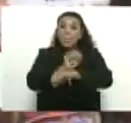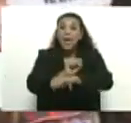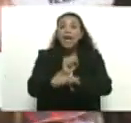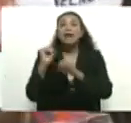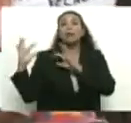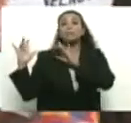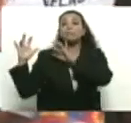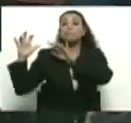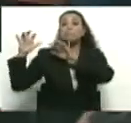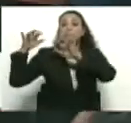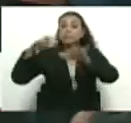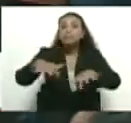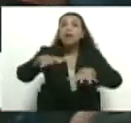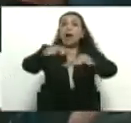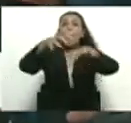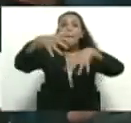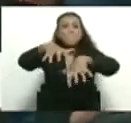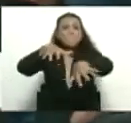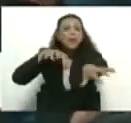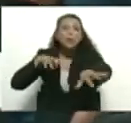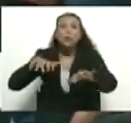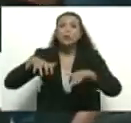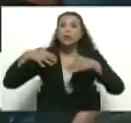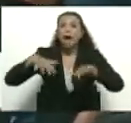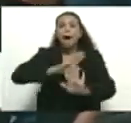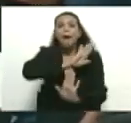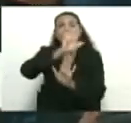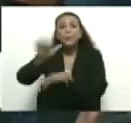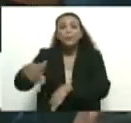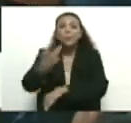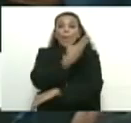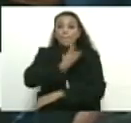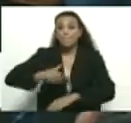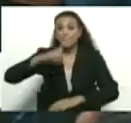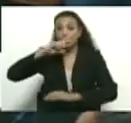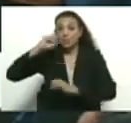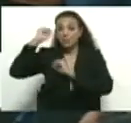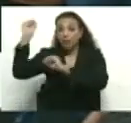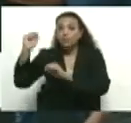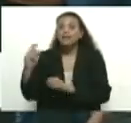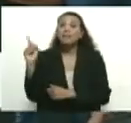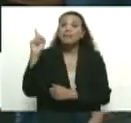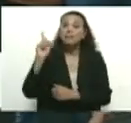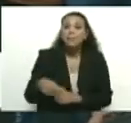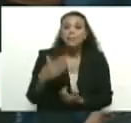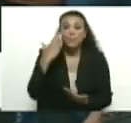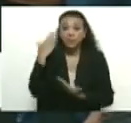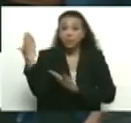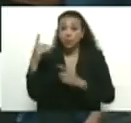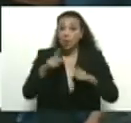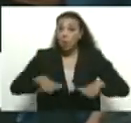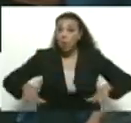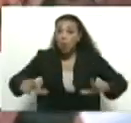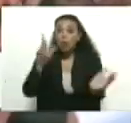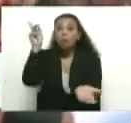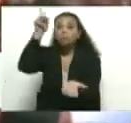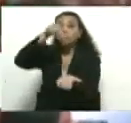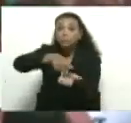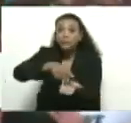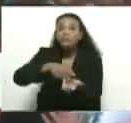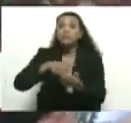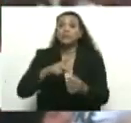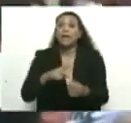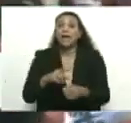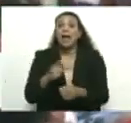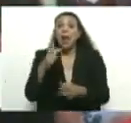a marchar y a respaldar a nuestro presidente Nicolás Maduro. También en este punto de llegada, el